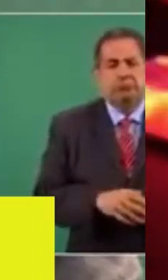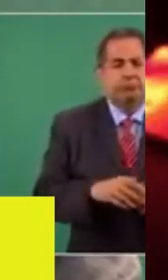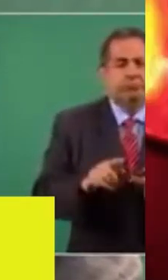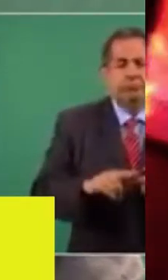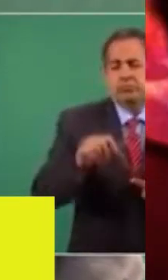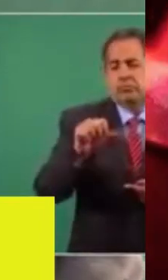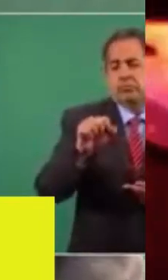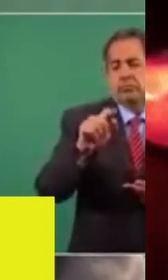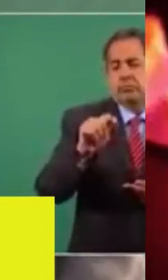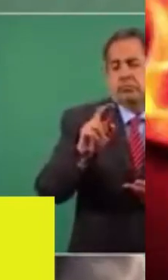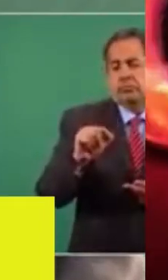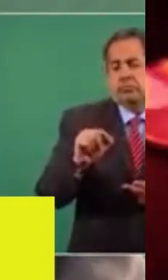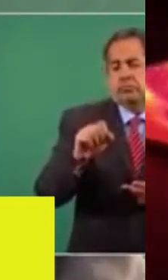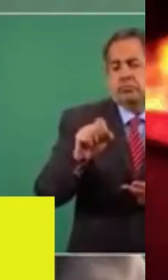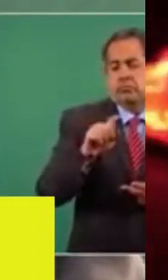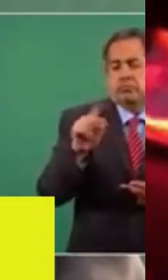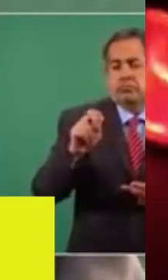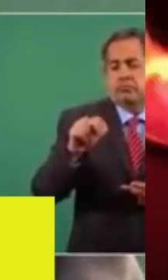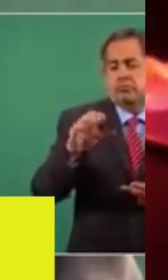AstraZeneca,